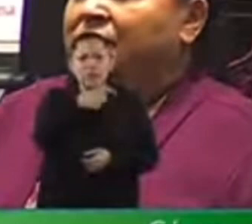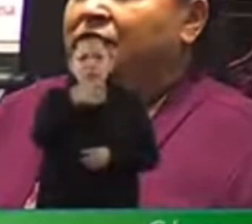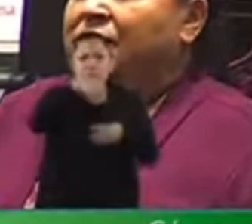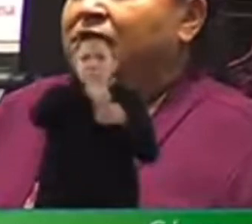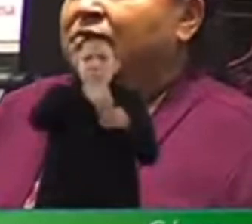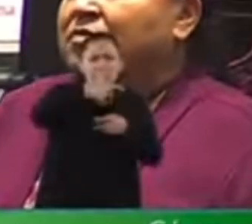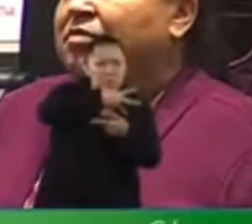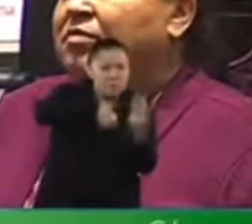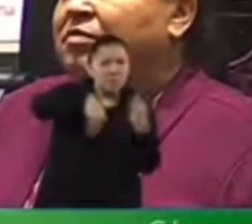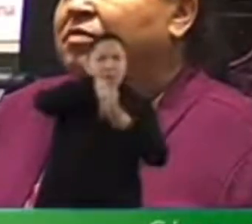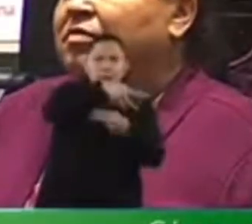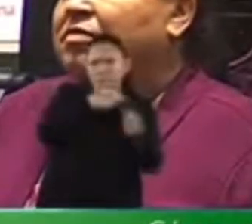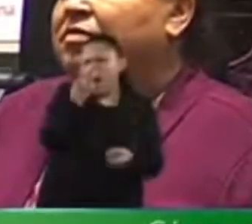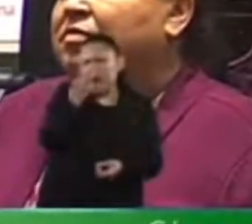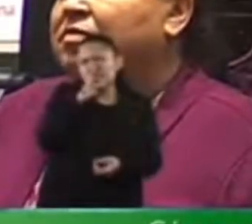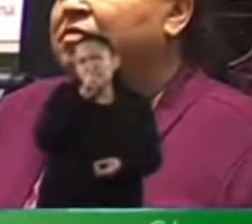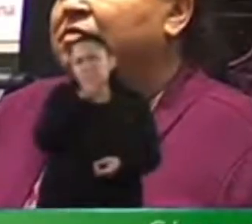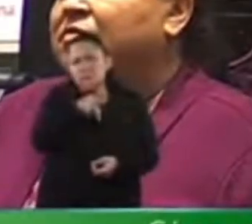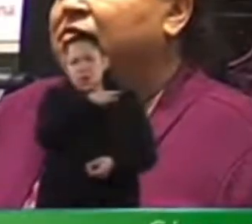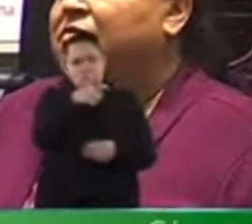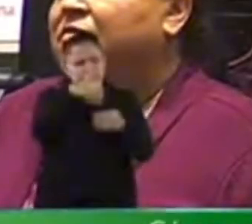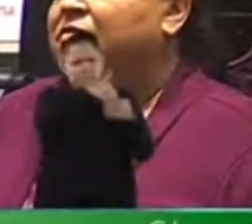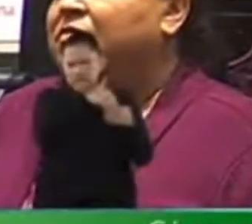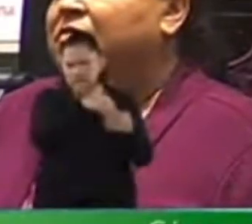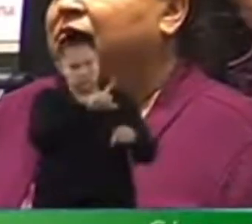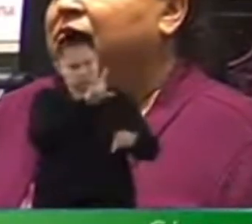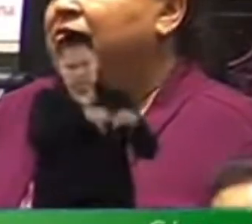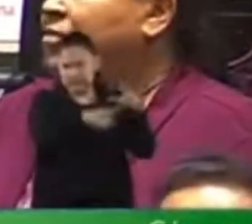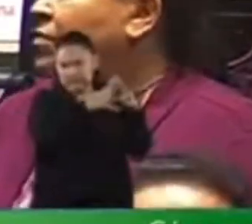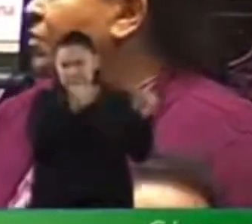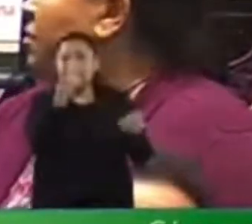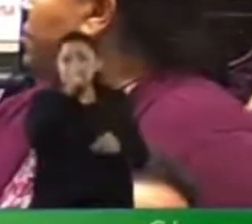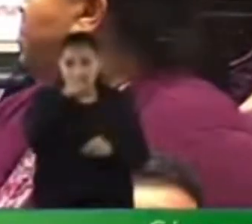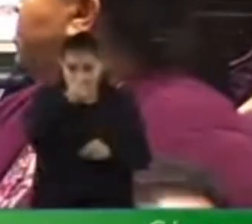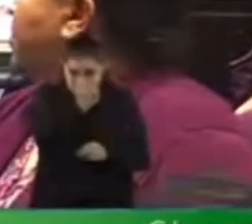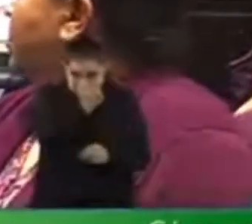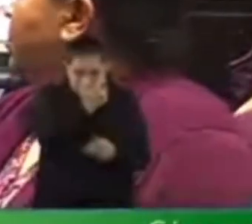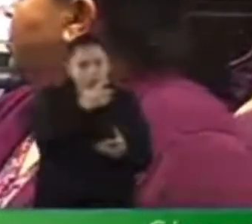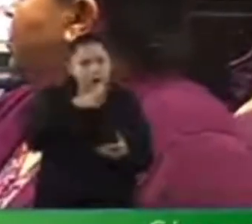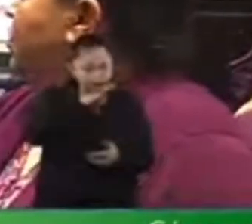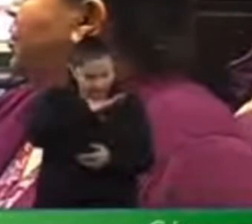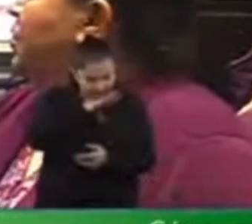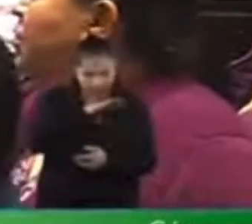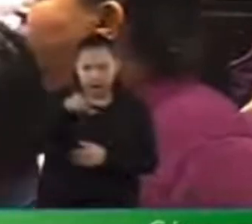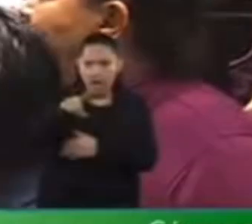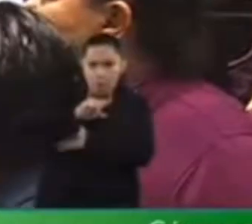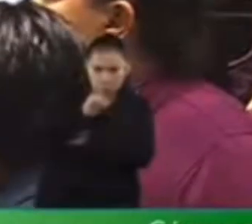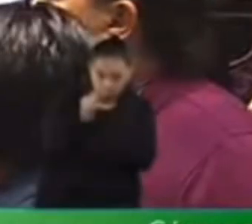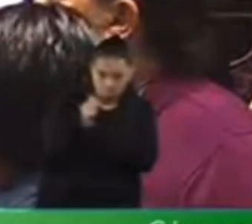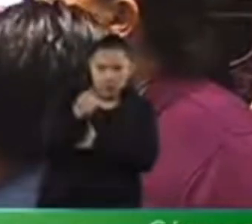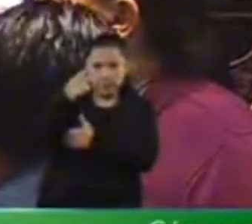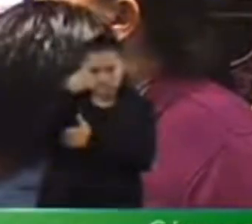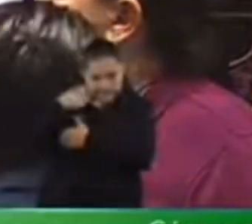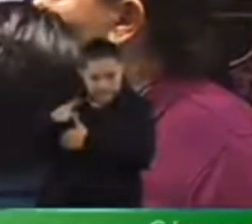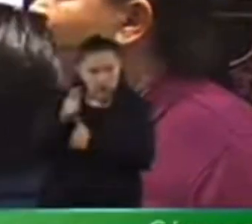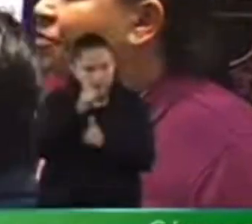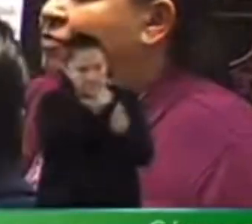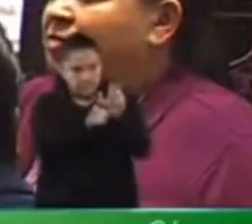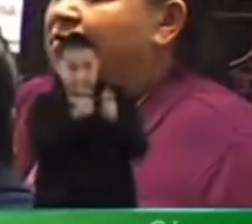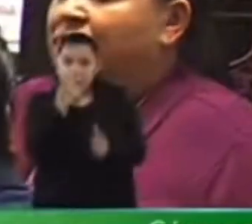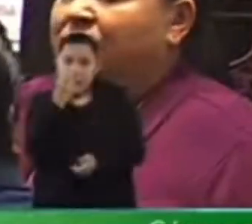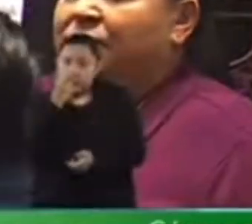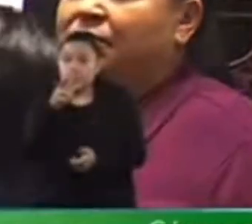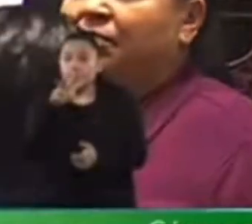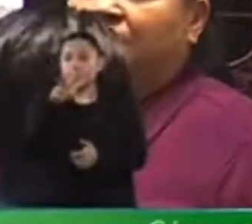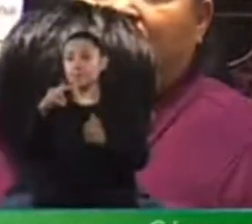fideicomiso, pero sigue vivo en la operación porque se llevan acreditados 18 mil millones de